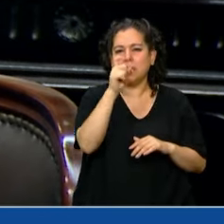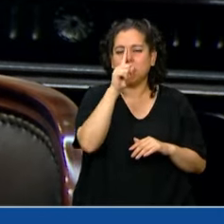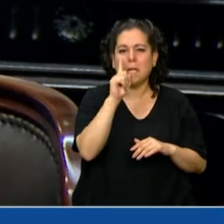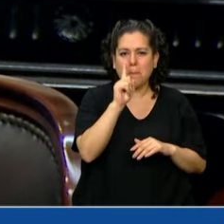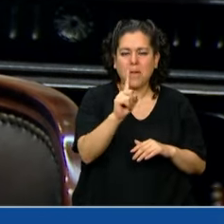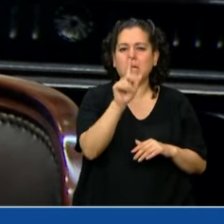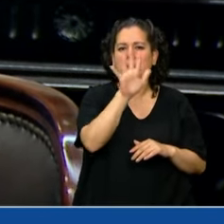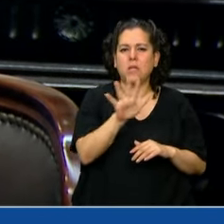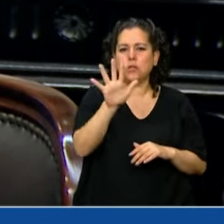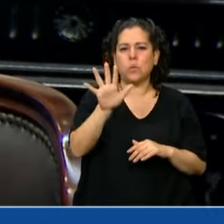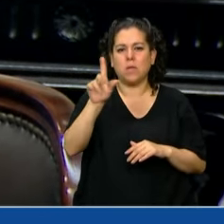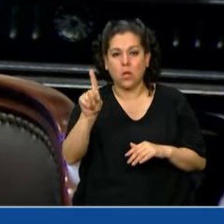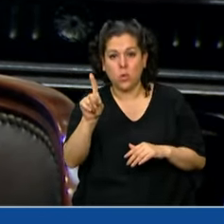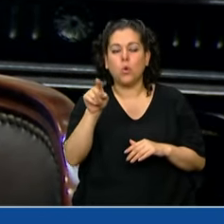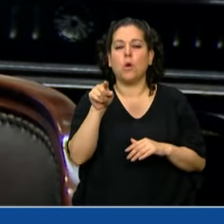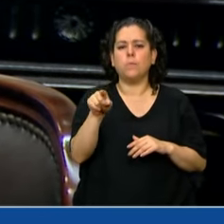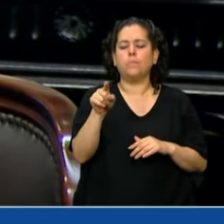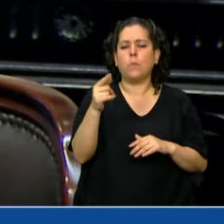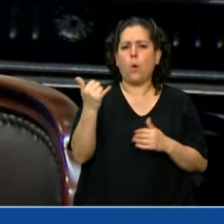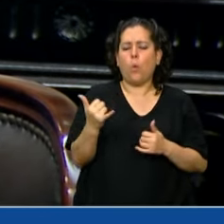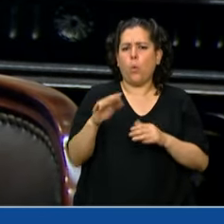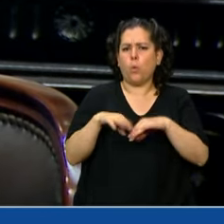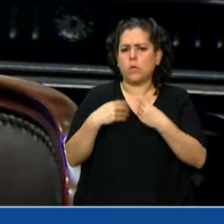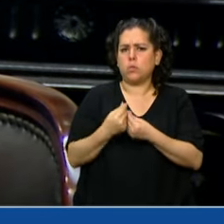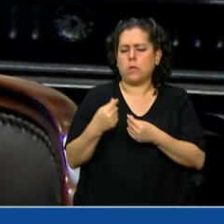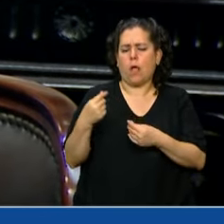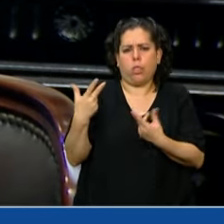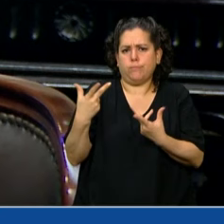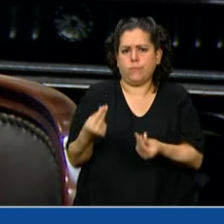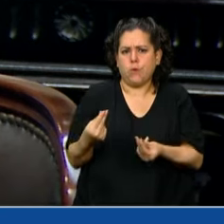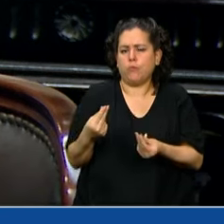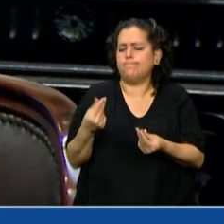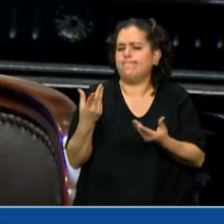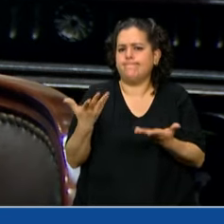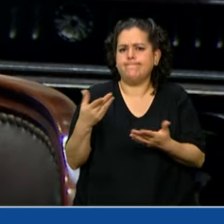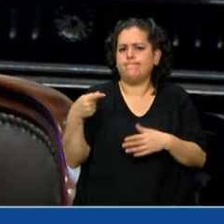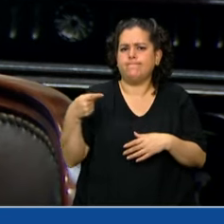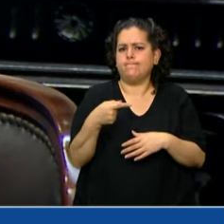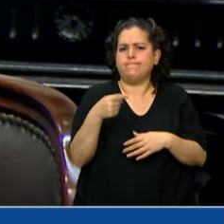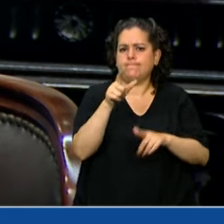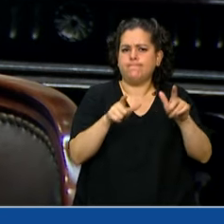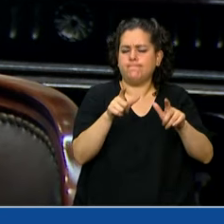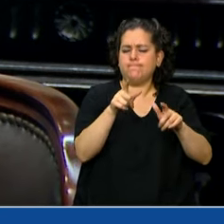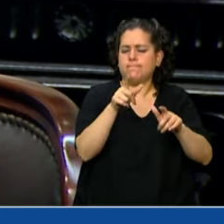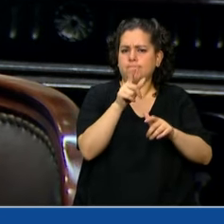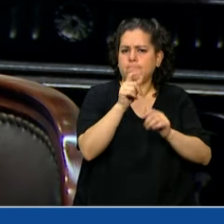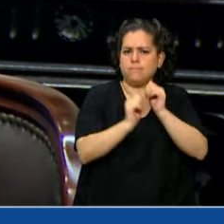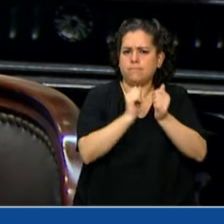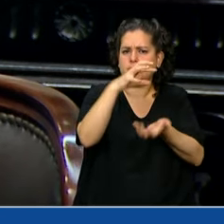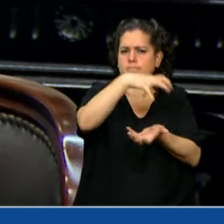2751 produjo un resultado negativo en el mercado inmobiliario el mercado de las viviendas